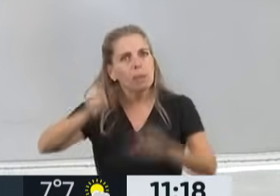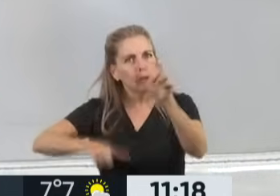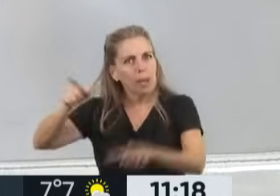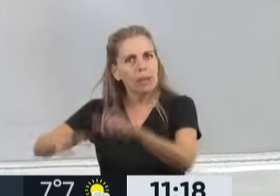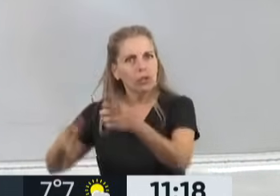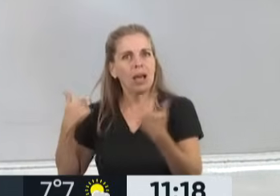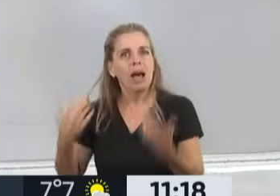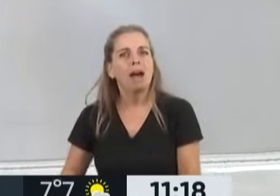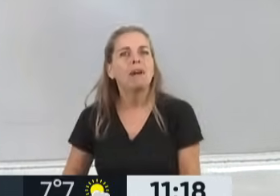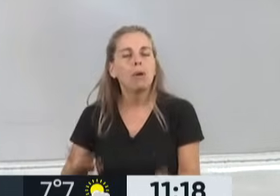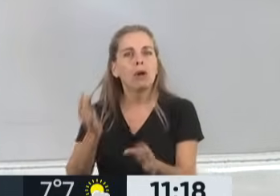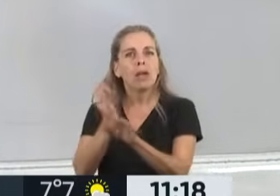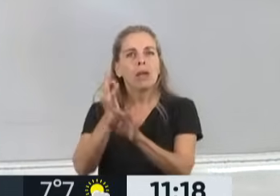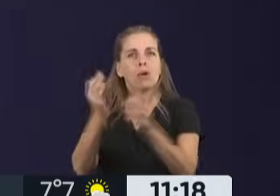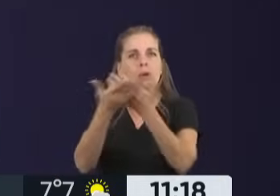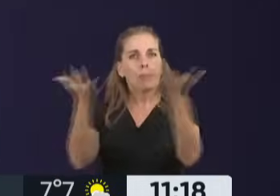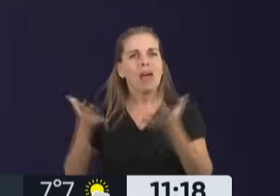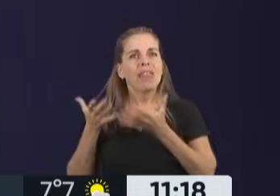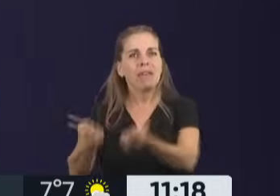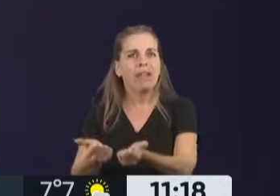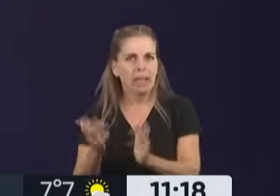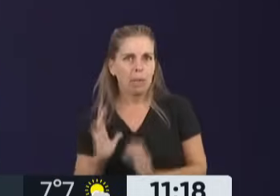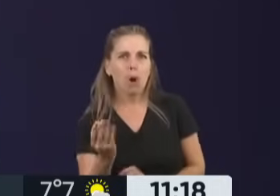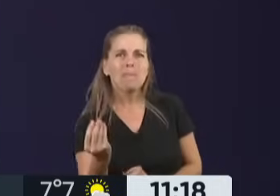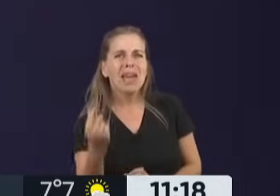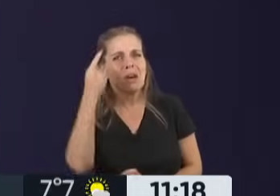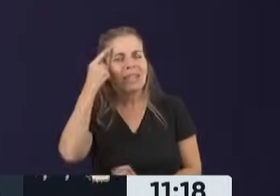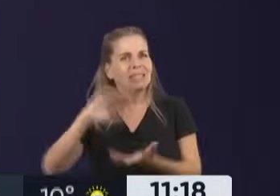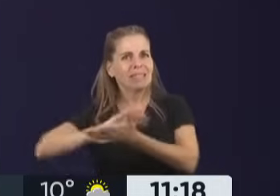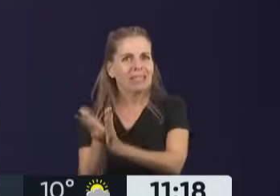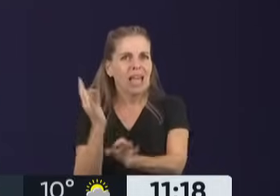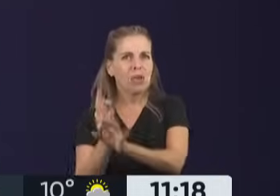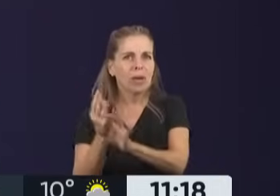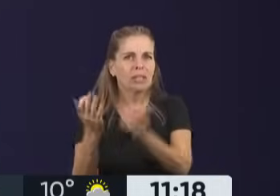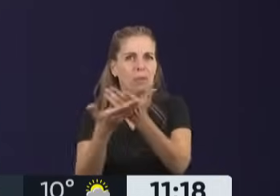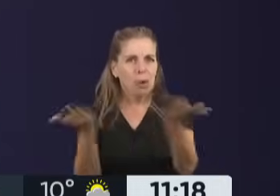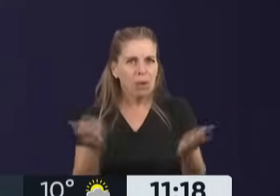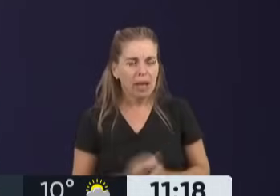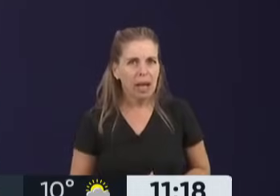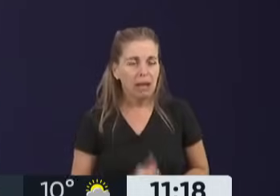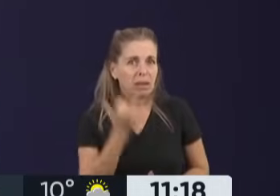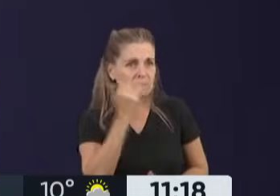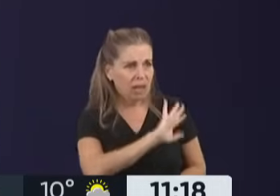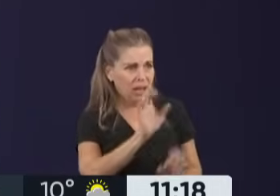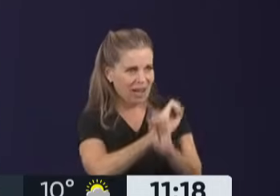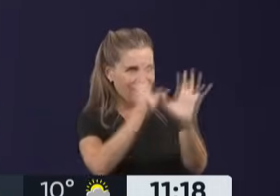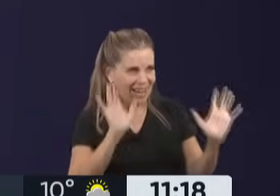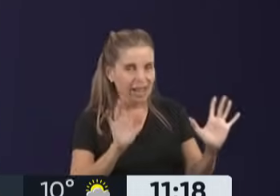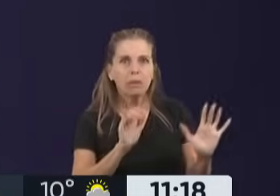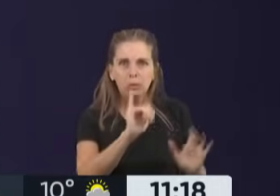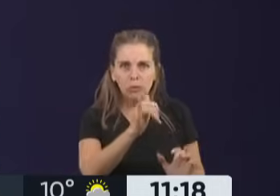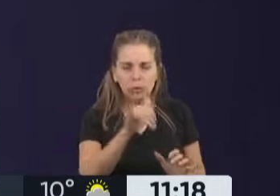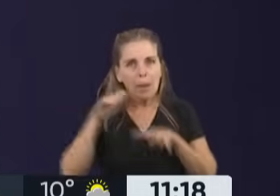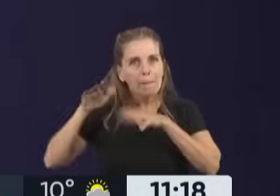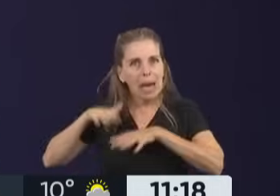sé si ante la amenaza de cierre únicamente. No, pero lo acabo de aclarar eso. Sí. Nos parece que, por supuesto, que la marcha fue